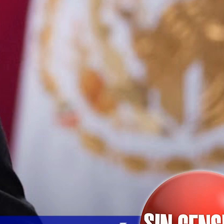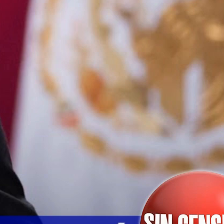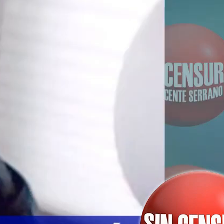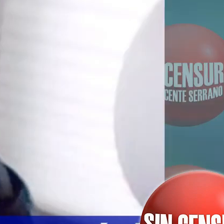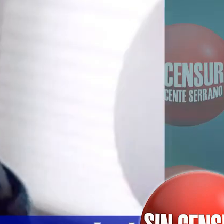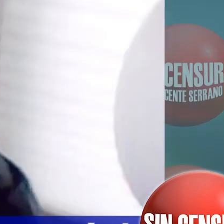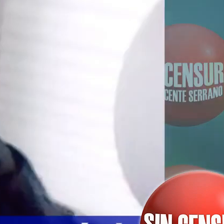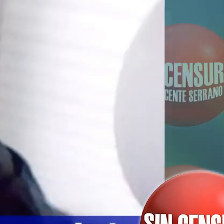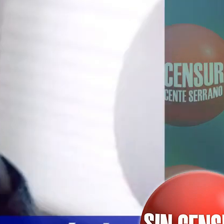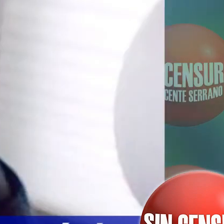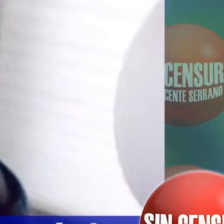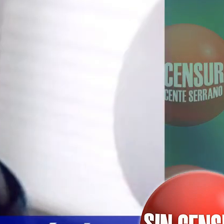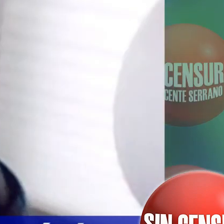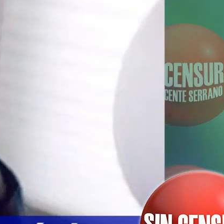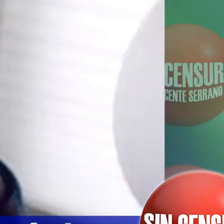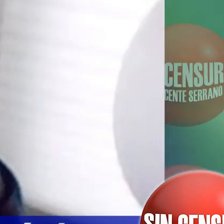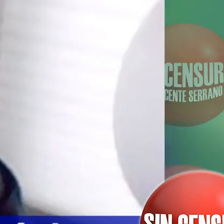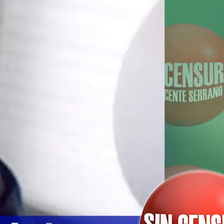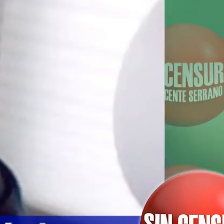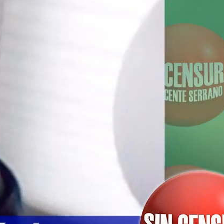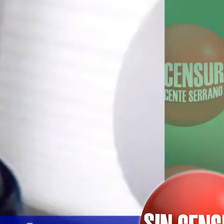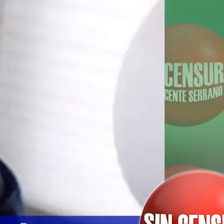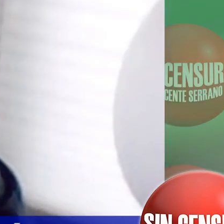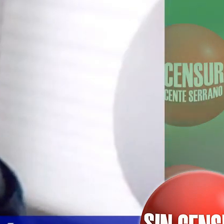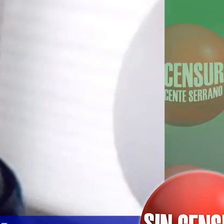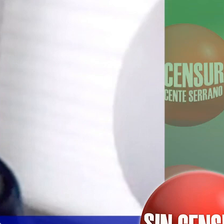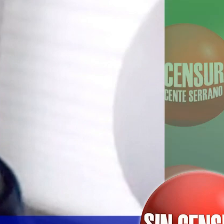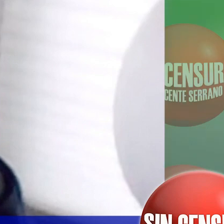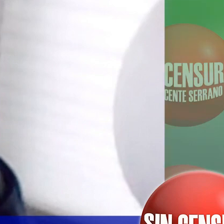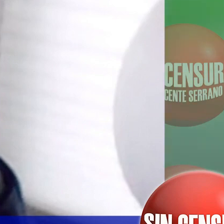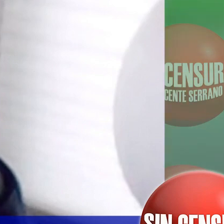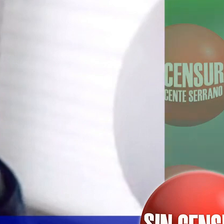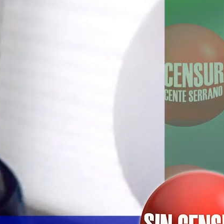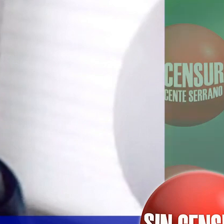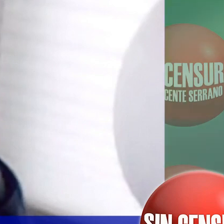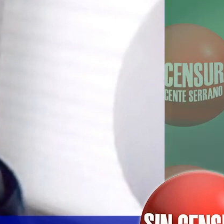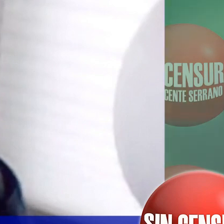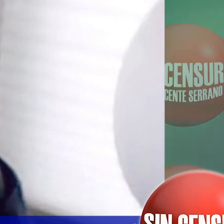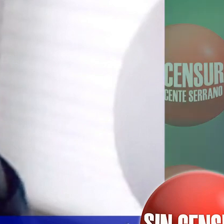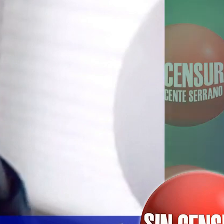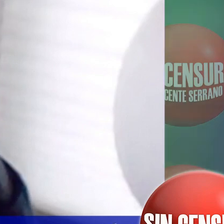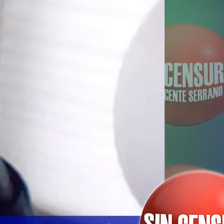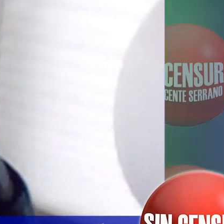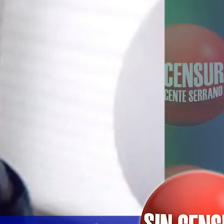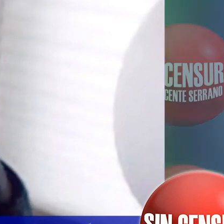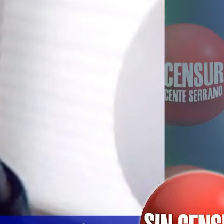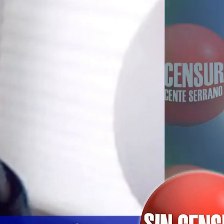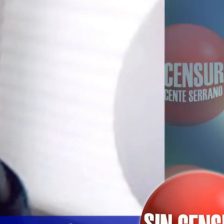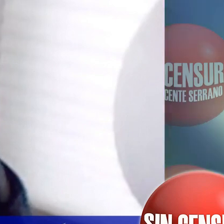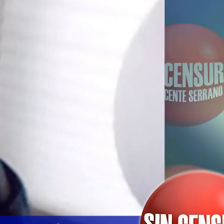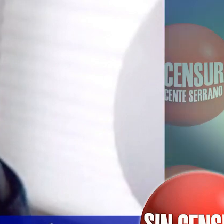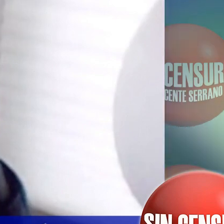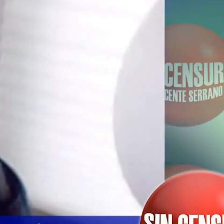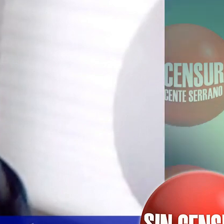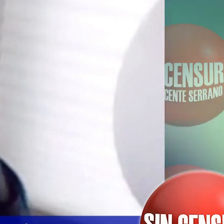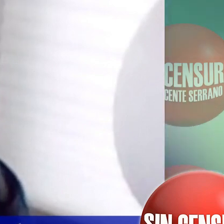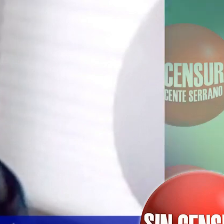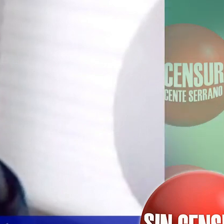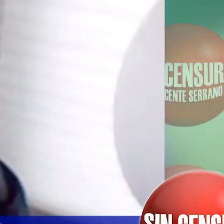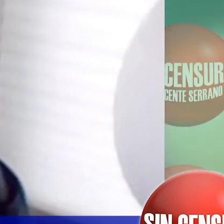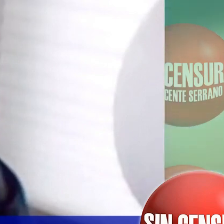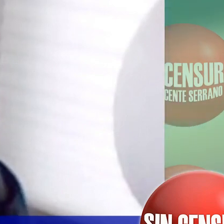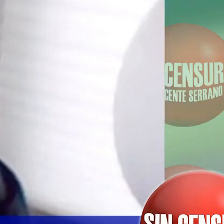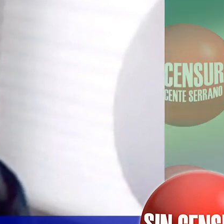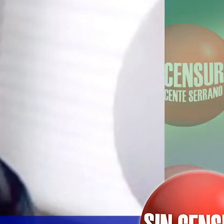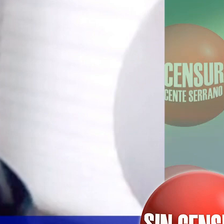Híjole, me está comentando mi amigo Enrique Legorreta que desde ayer, lo vimos ayer en otras conferencias, han estado fallando las señales de CEPROPIE, del Centro